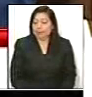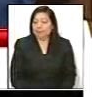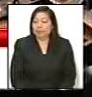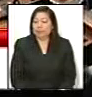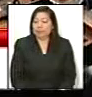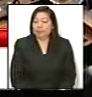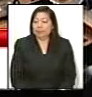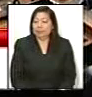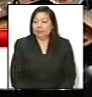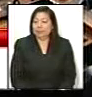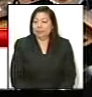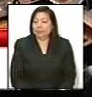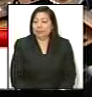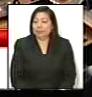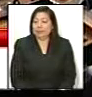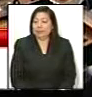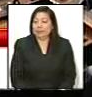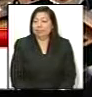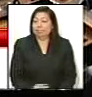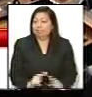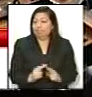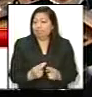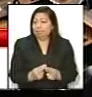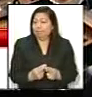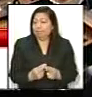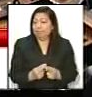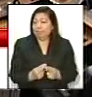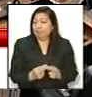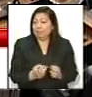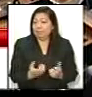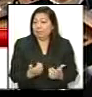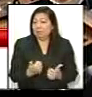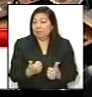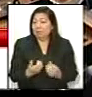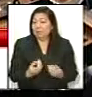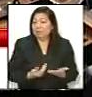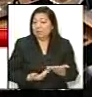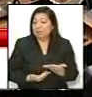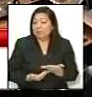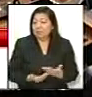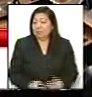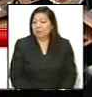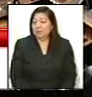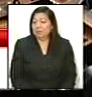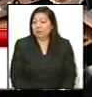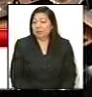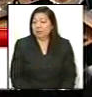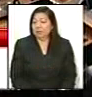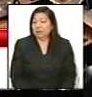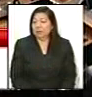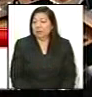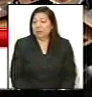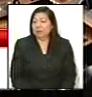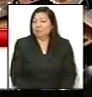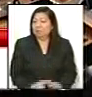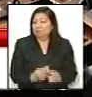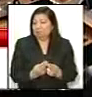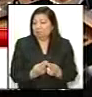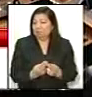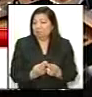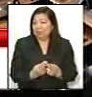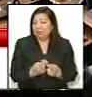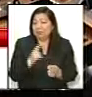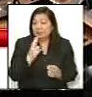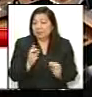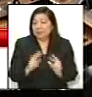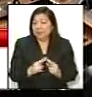si el problema es la reunión de los equipos técnicos el viernes, ¿por qué no hacemos un enroque? El miércoles se reúne el equipo técnico y el